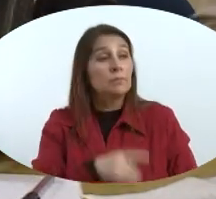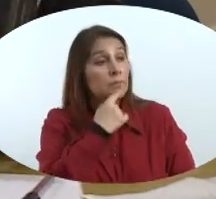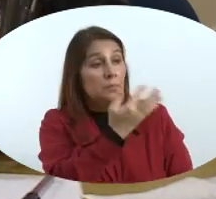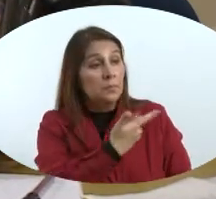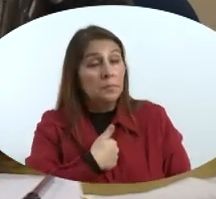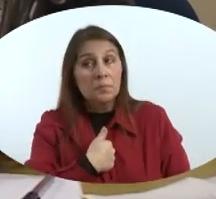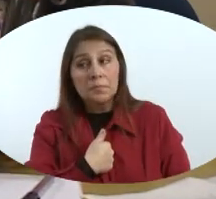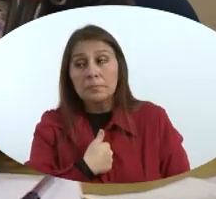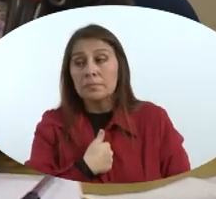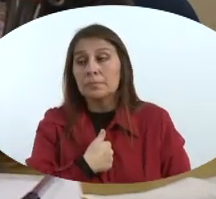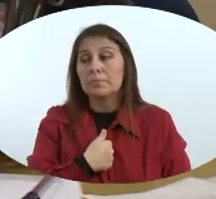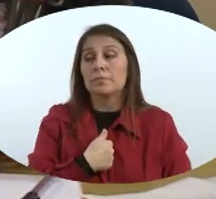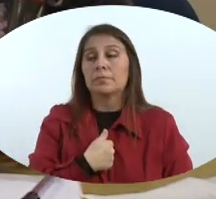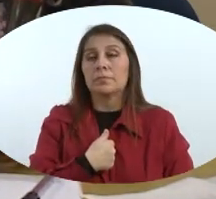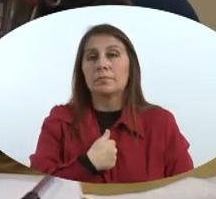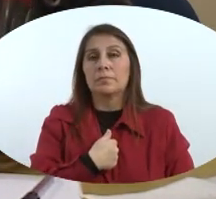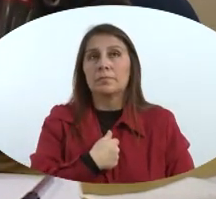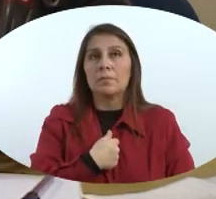dime